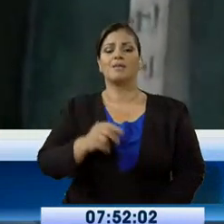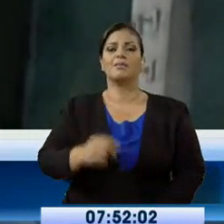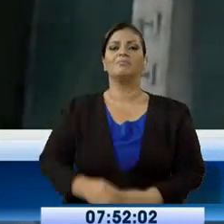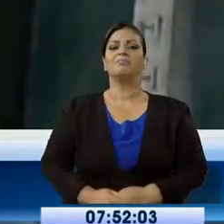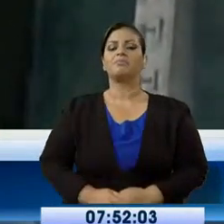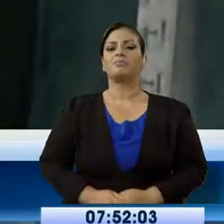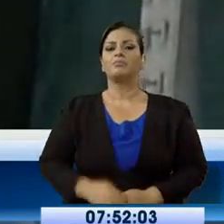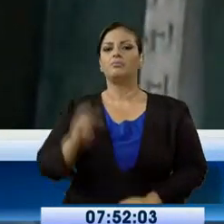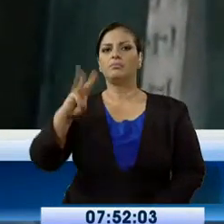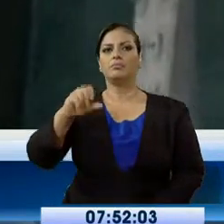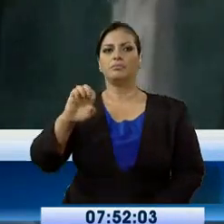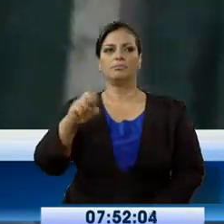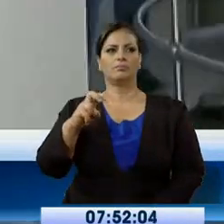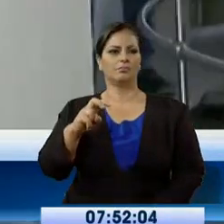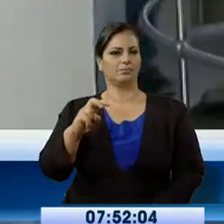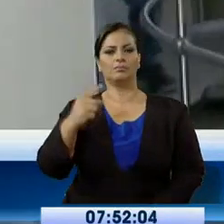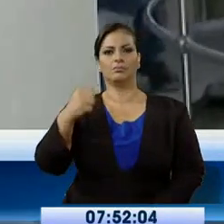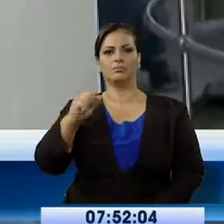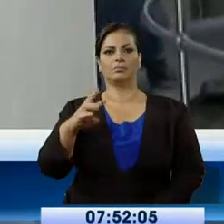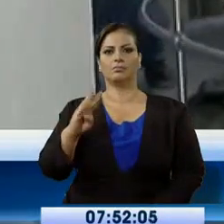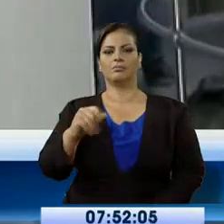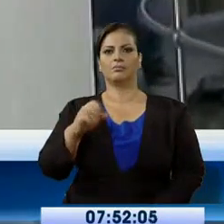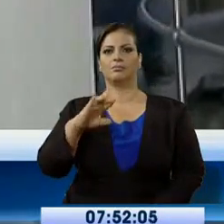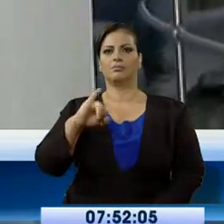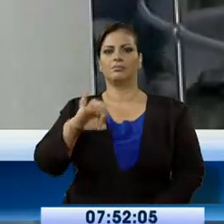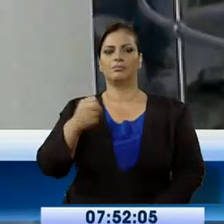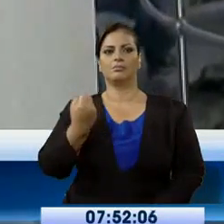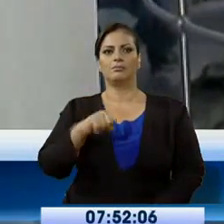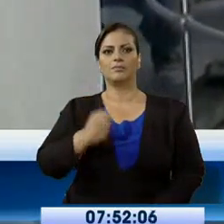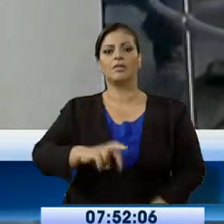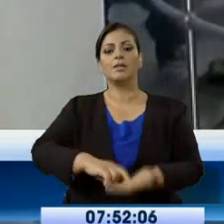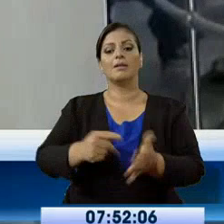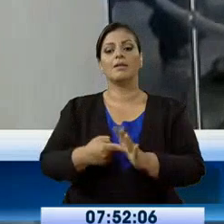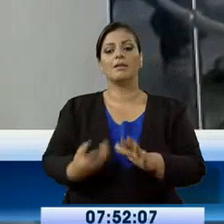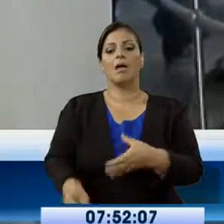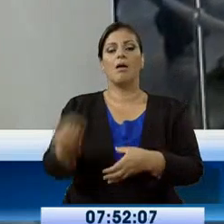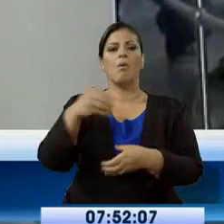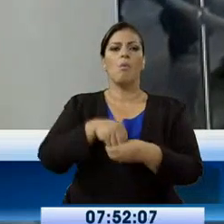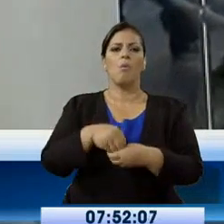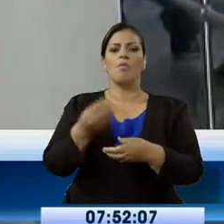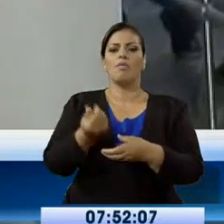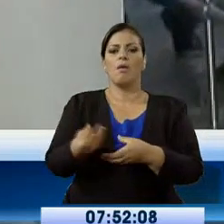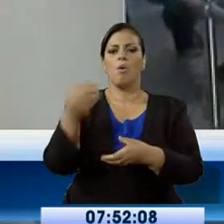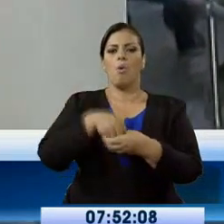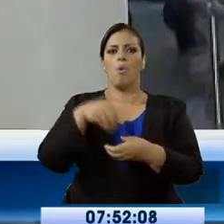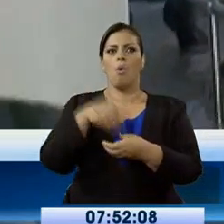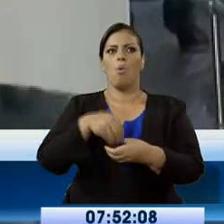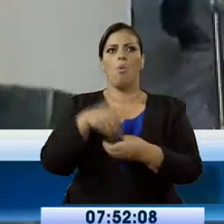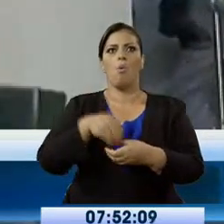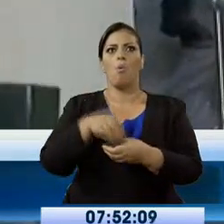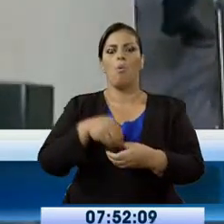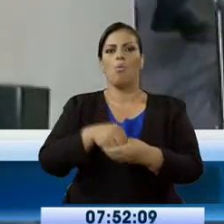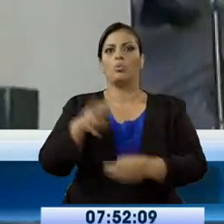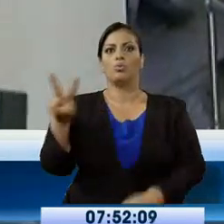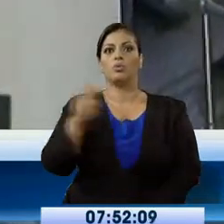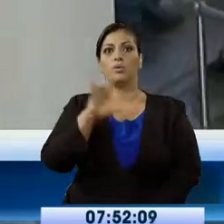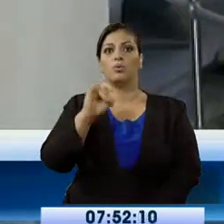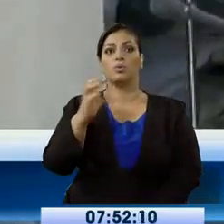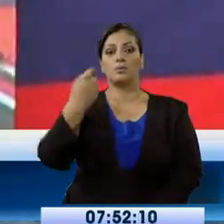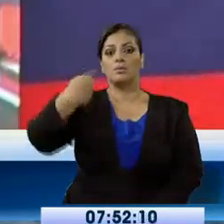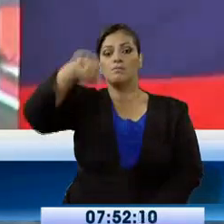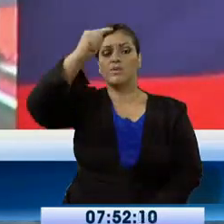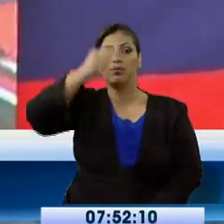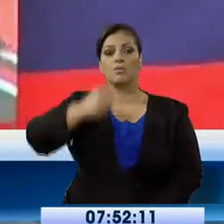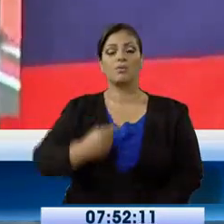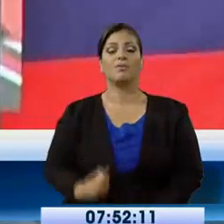limpia y renovable, ahorrándole al país más de 280 millones de dólares anuales al dejar de importar combustible. Una de